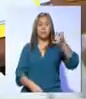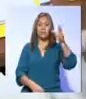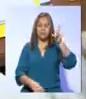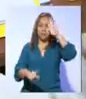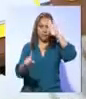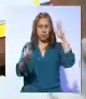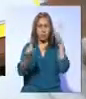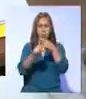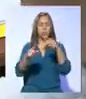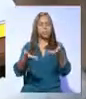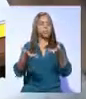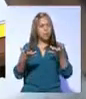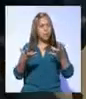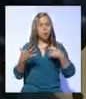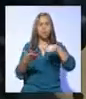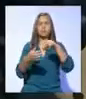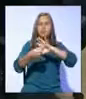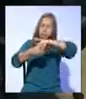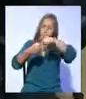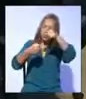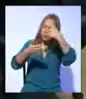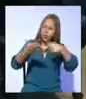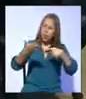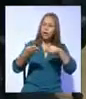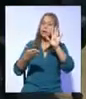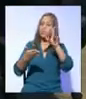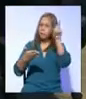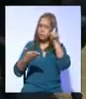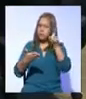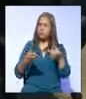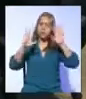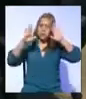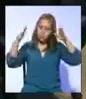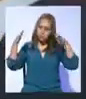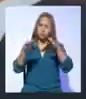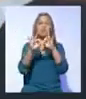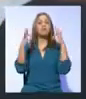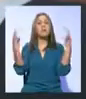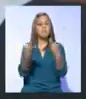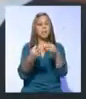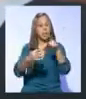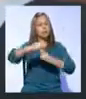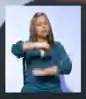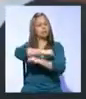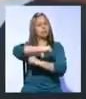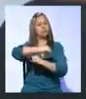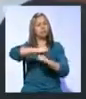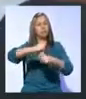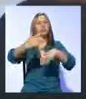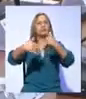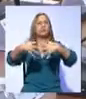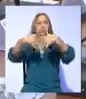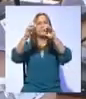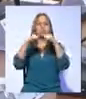que marcan las necesidades en el mundo, hay que primero poner énfasis en el vínculo familiar. La autoridad en su intervención enfatizó que